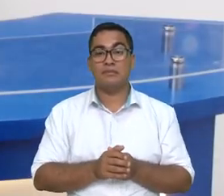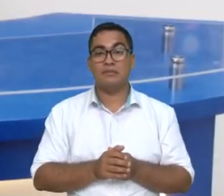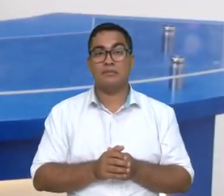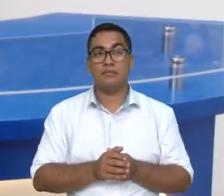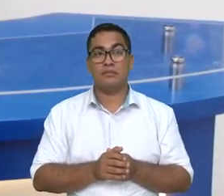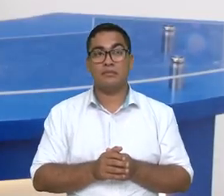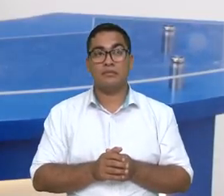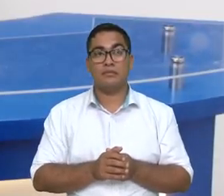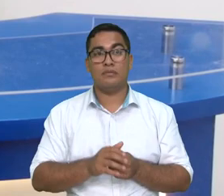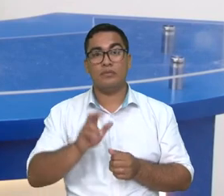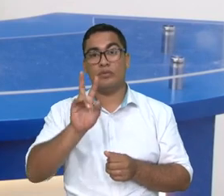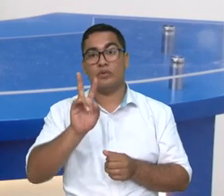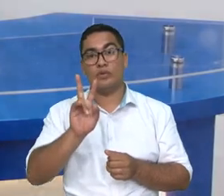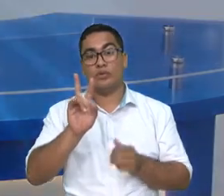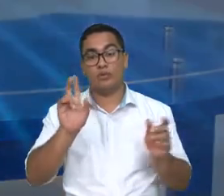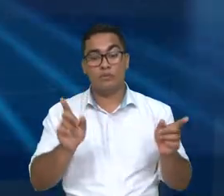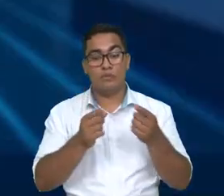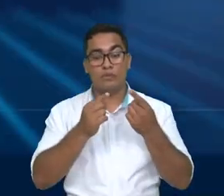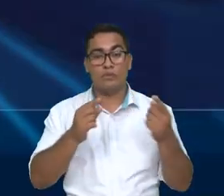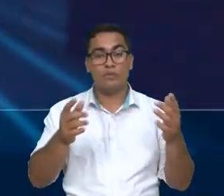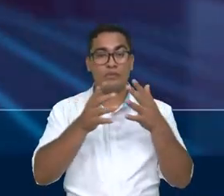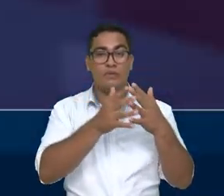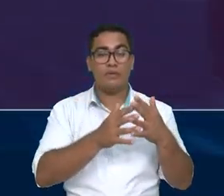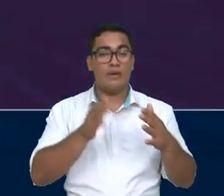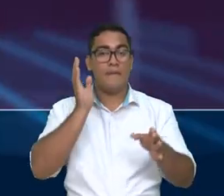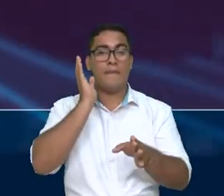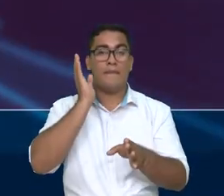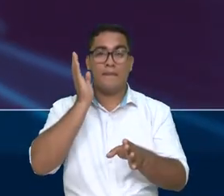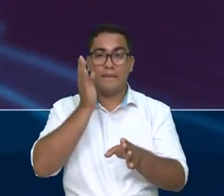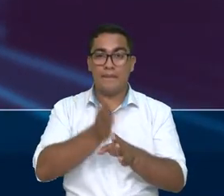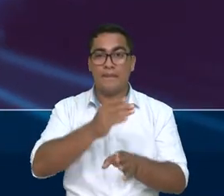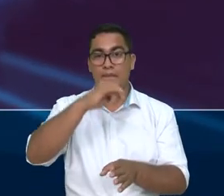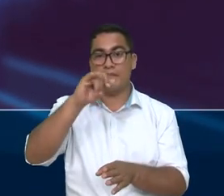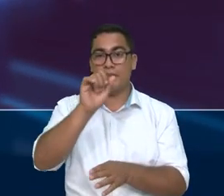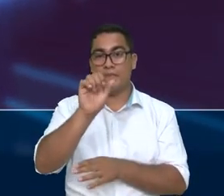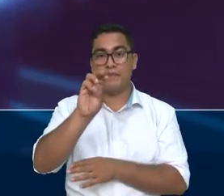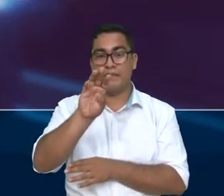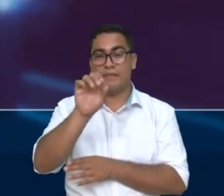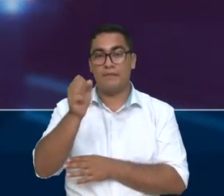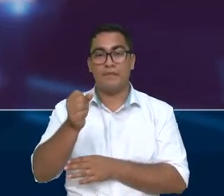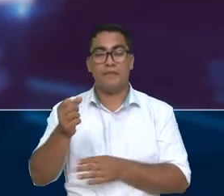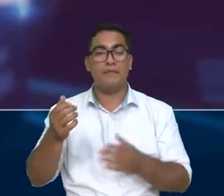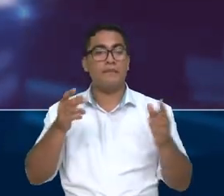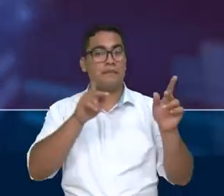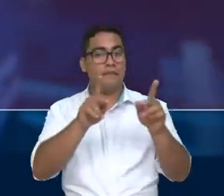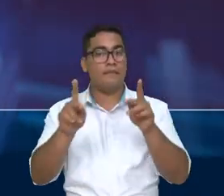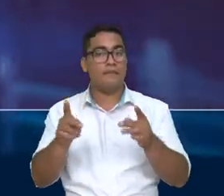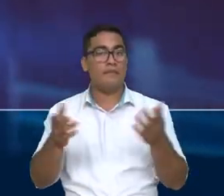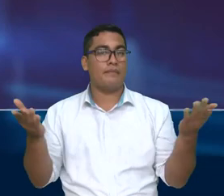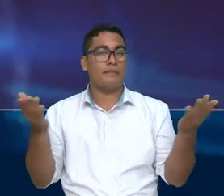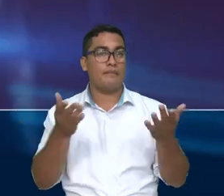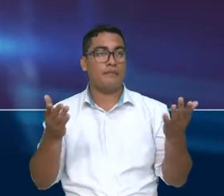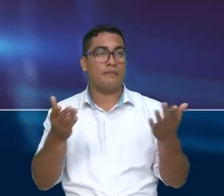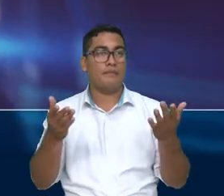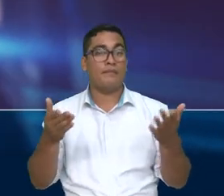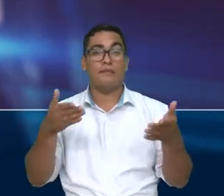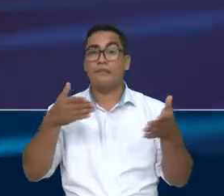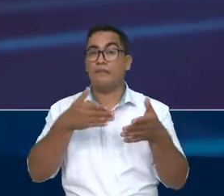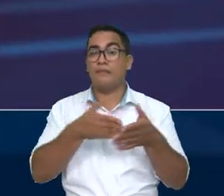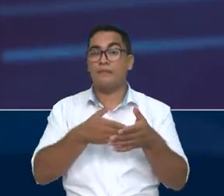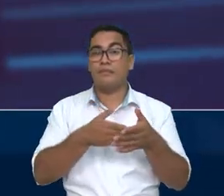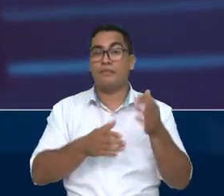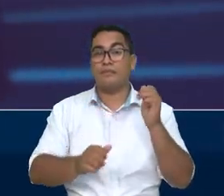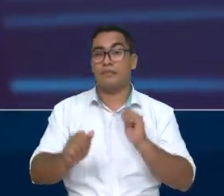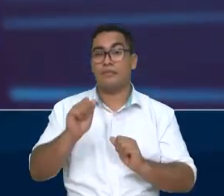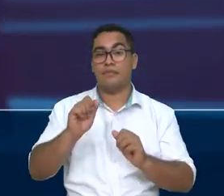músicas estadounidenses recrearon la escena de la película de James Cameron para llamar la atención sobre el paro general en la comunidad